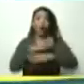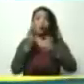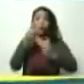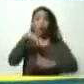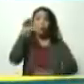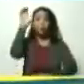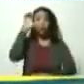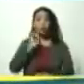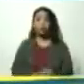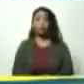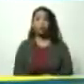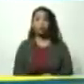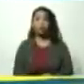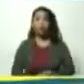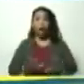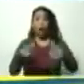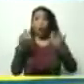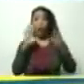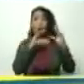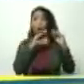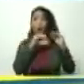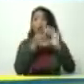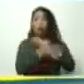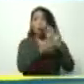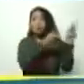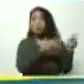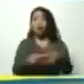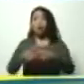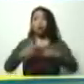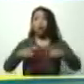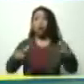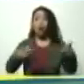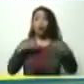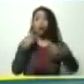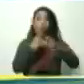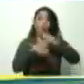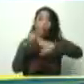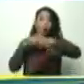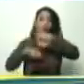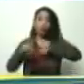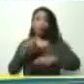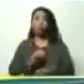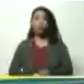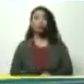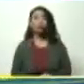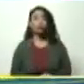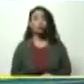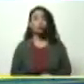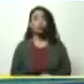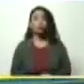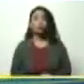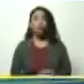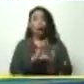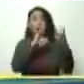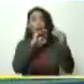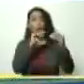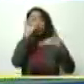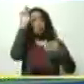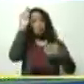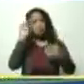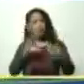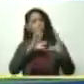con los cuales hablamos de planes de crecimiento planes comerciales y hablamos todos los días